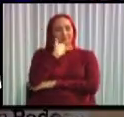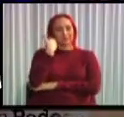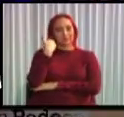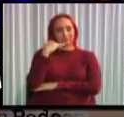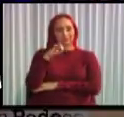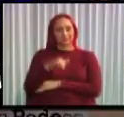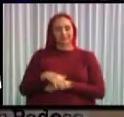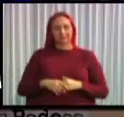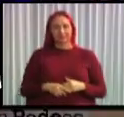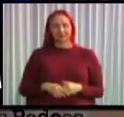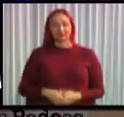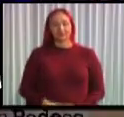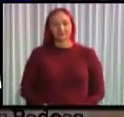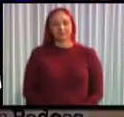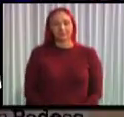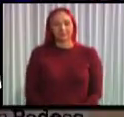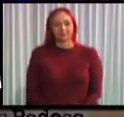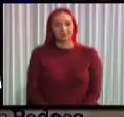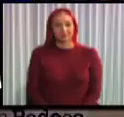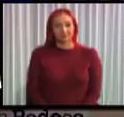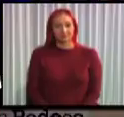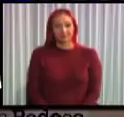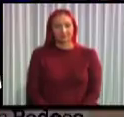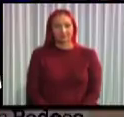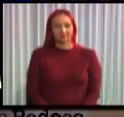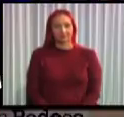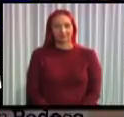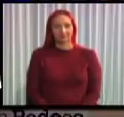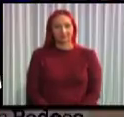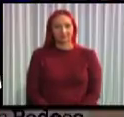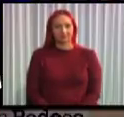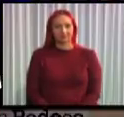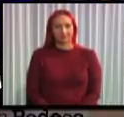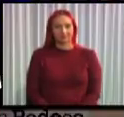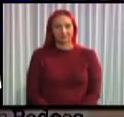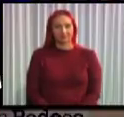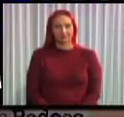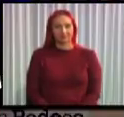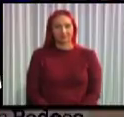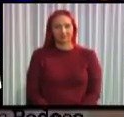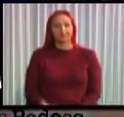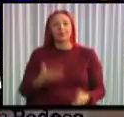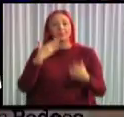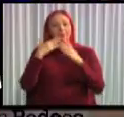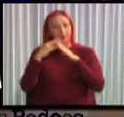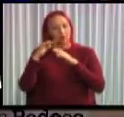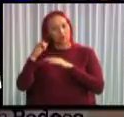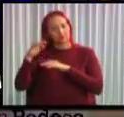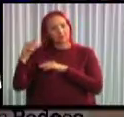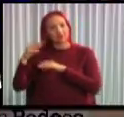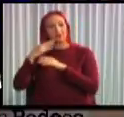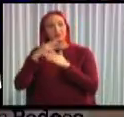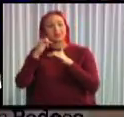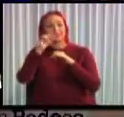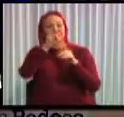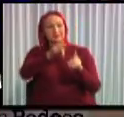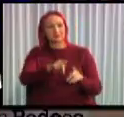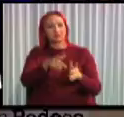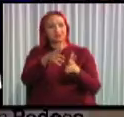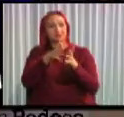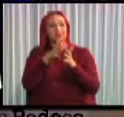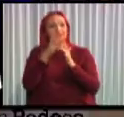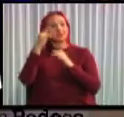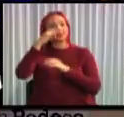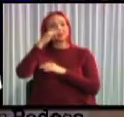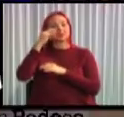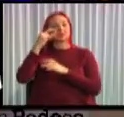aquí. Ajá, ya lo hice. Ok, perfecto. Don José Mario, ¿usted es esa persona que anheló de